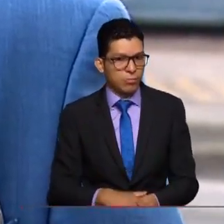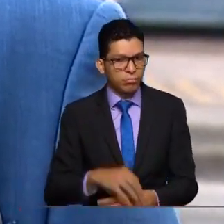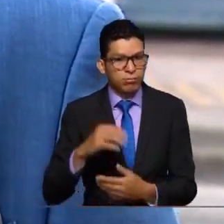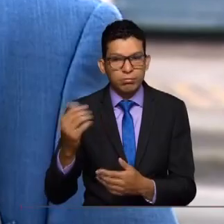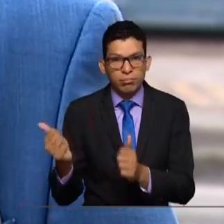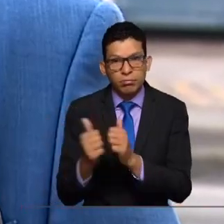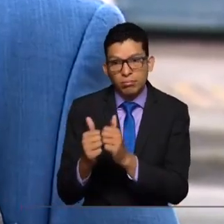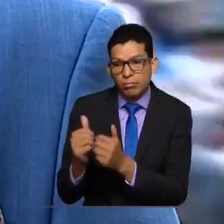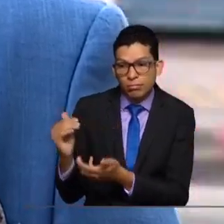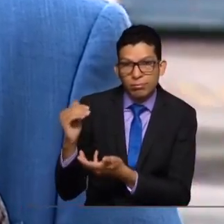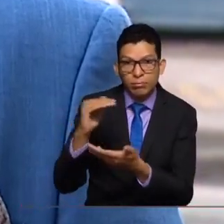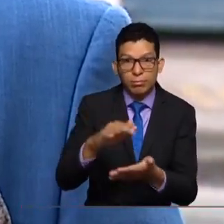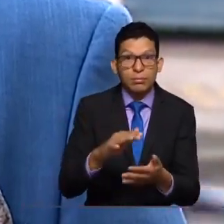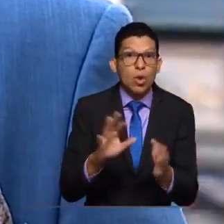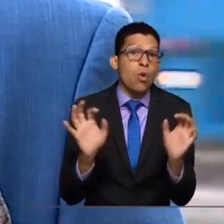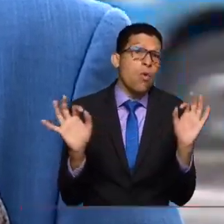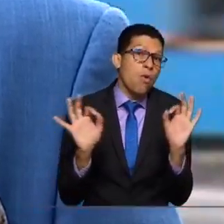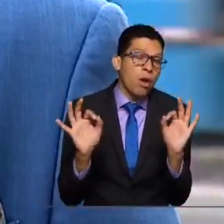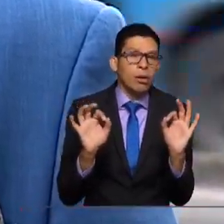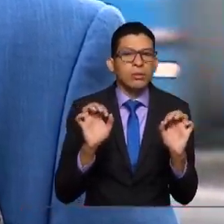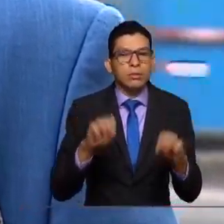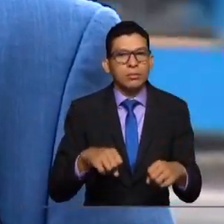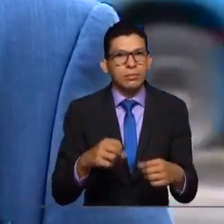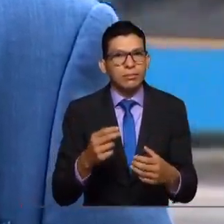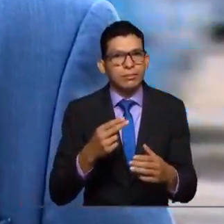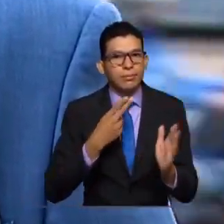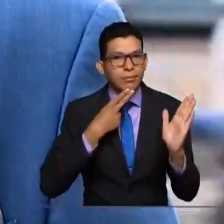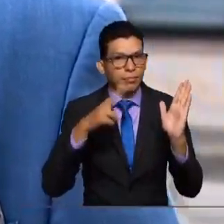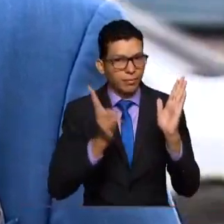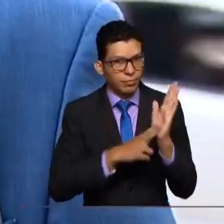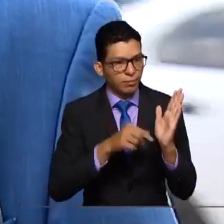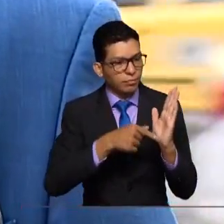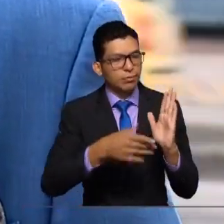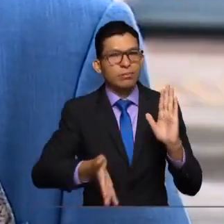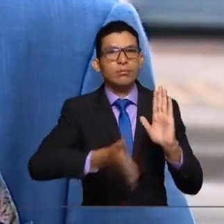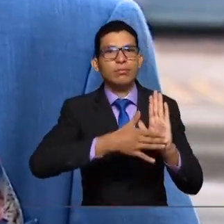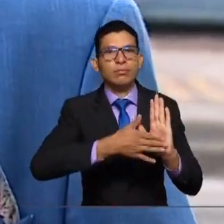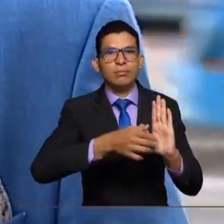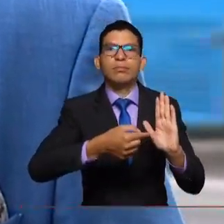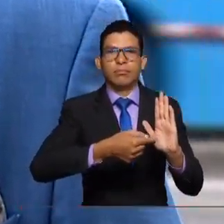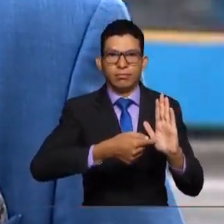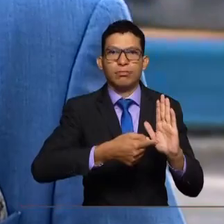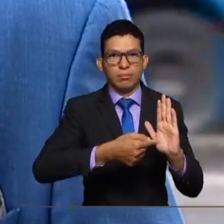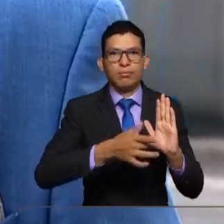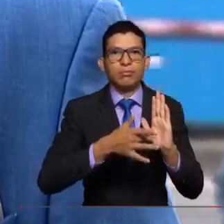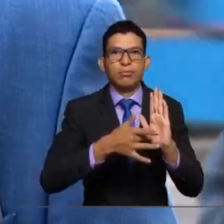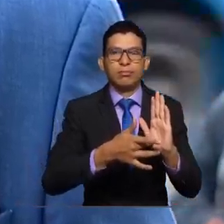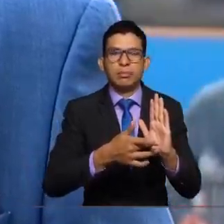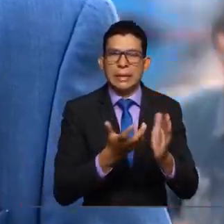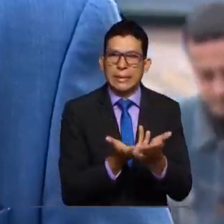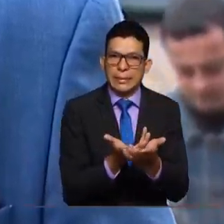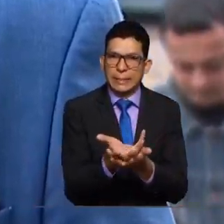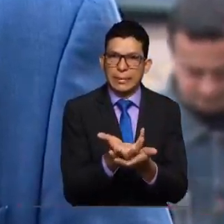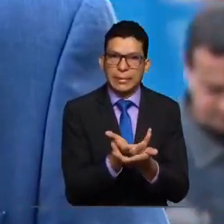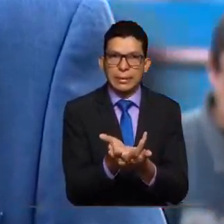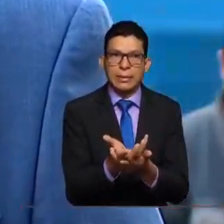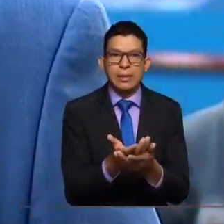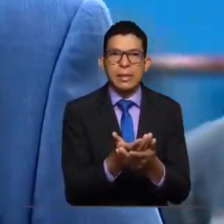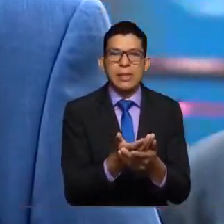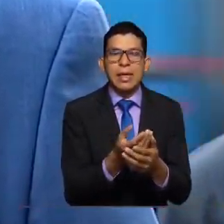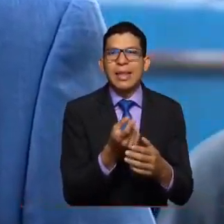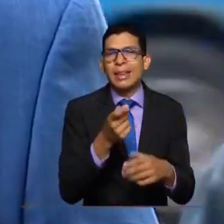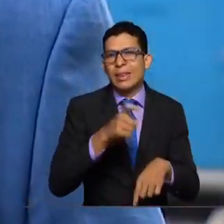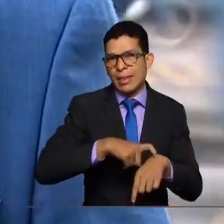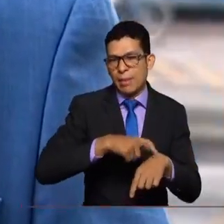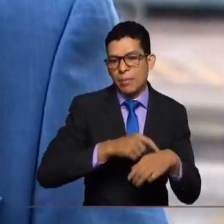a otro o por lo menos que haya un documento un oficio una carta donde se recomiende un plazo